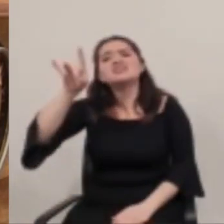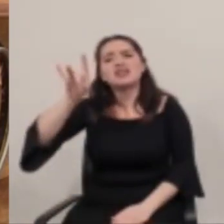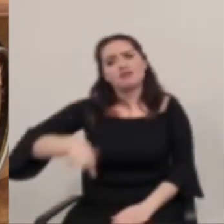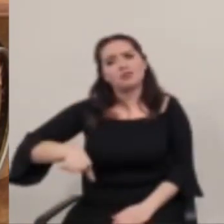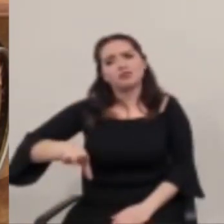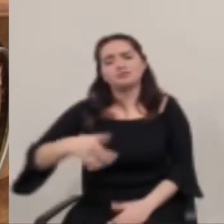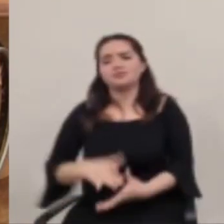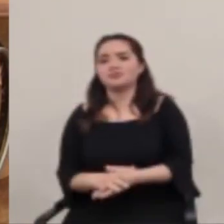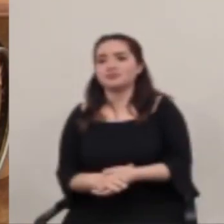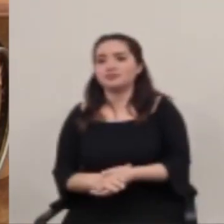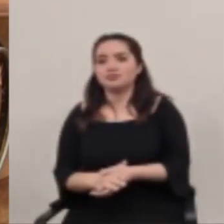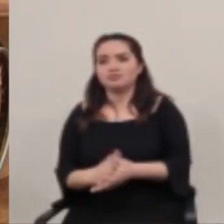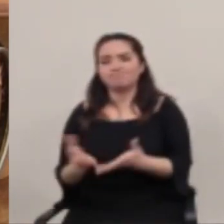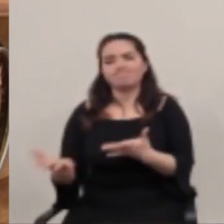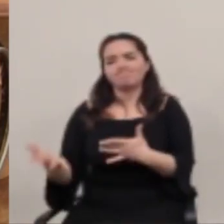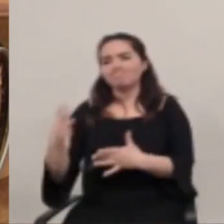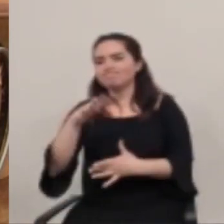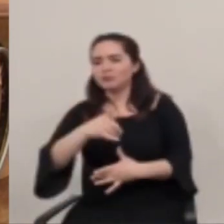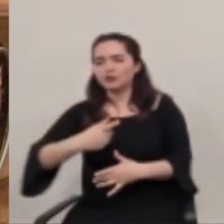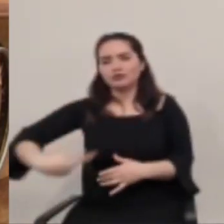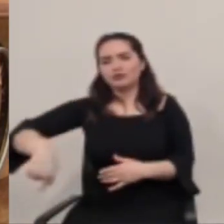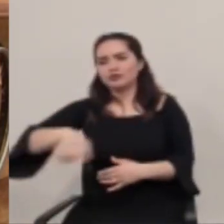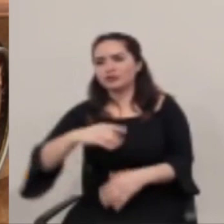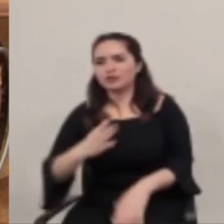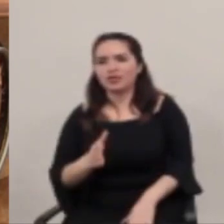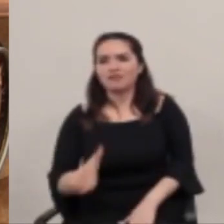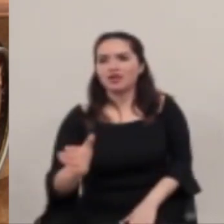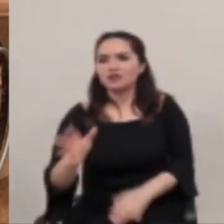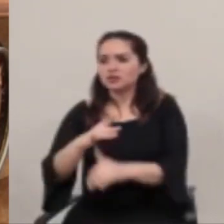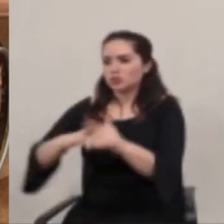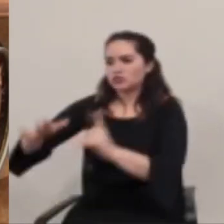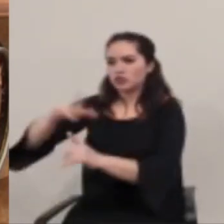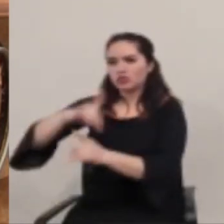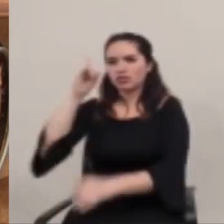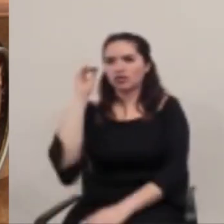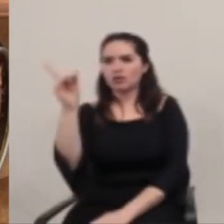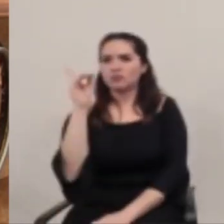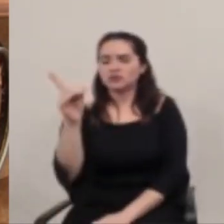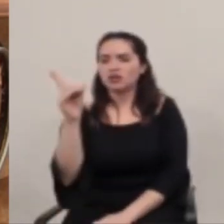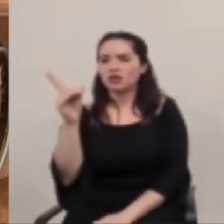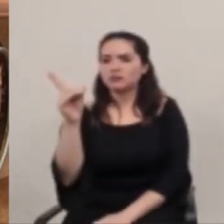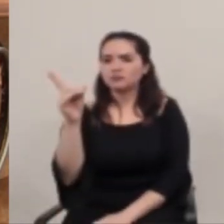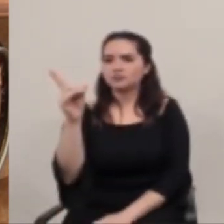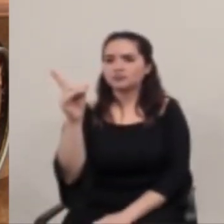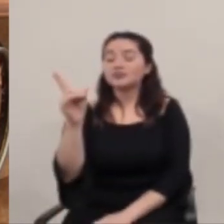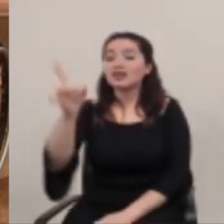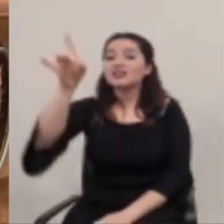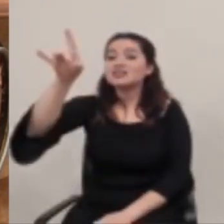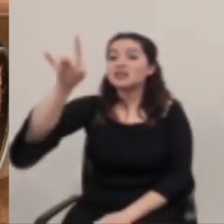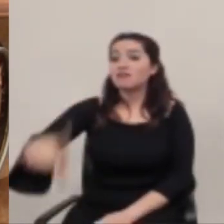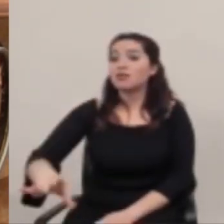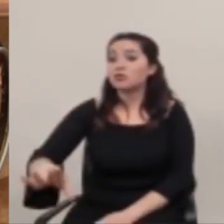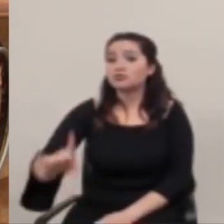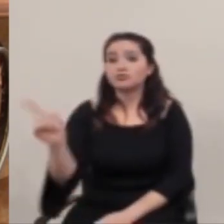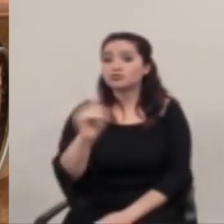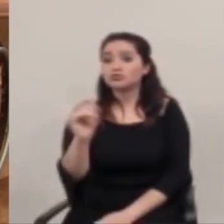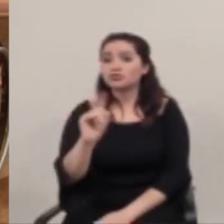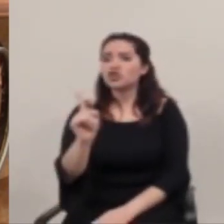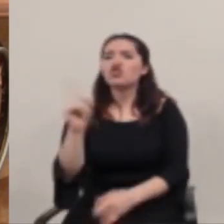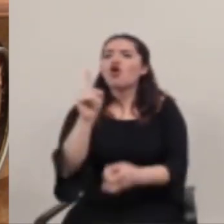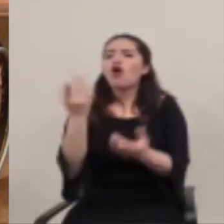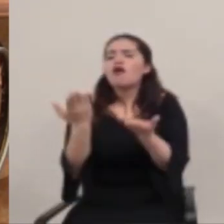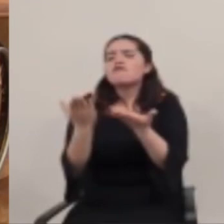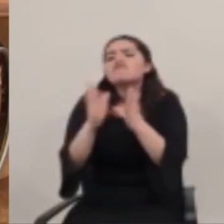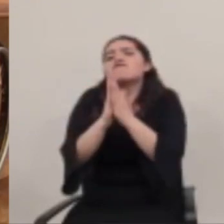aparentemente no estamos o tal vez no estamos todavía en una situación de discapacidad. Sabemos que no estamos haciendo ningún favor,